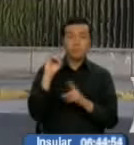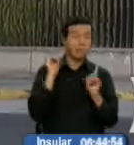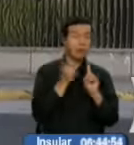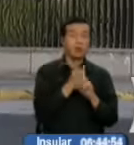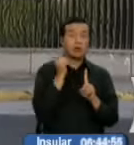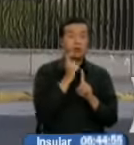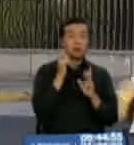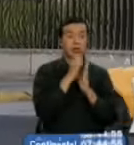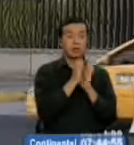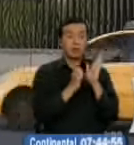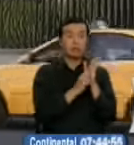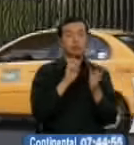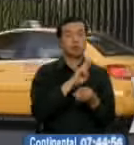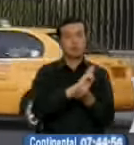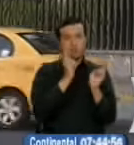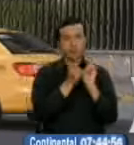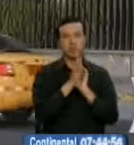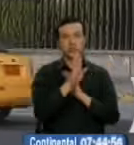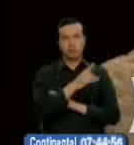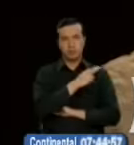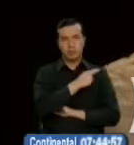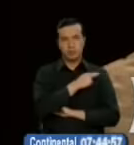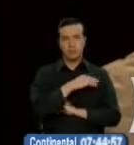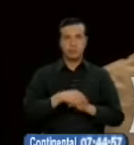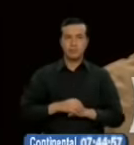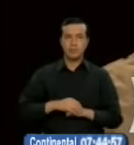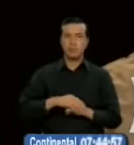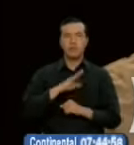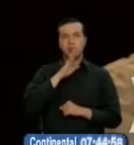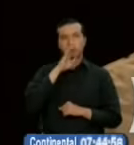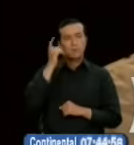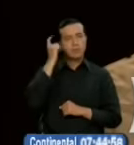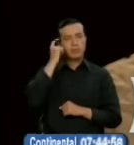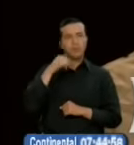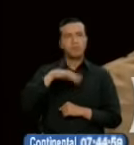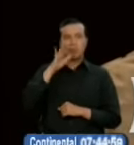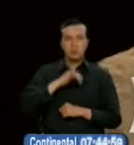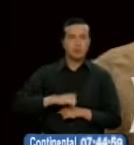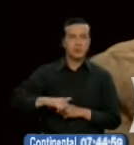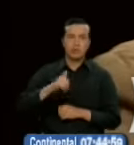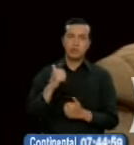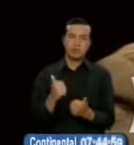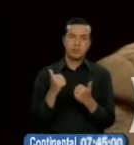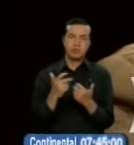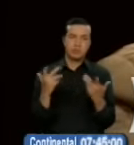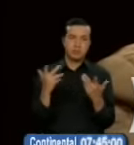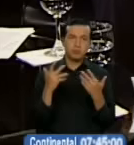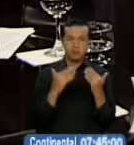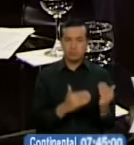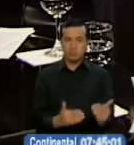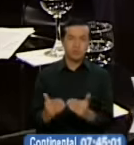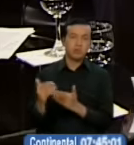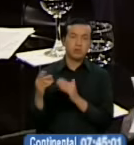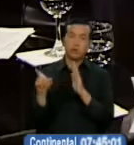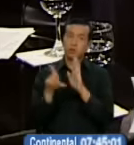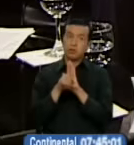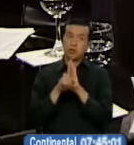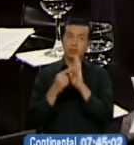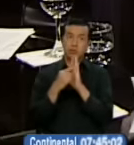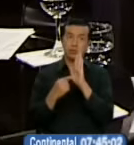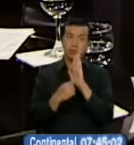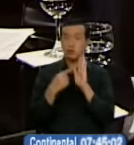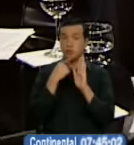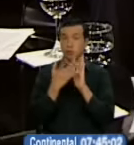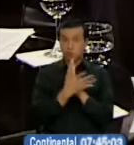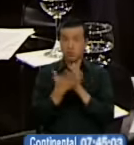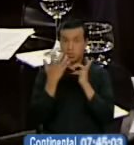se deberían reformar los estatutos de la universidad. Siempre para mí, más democracia es mejor, pero dentro del marco de reglas de juego, ¿no? Entonces, si es que